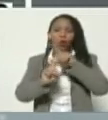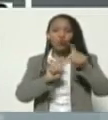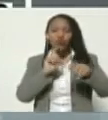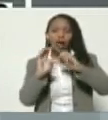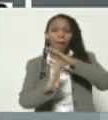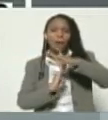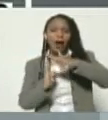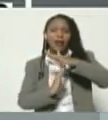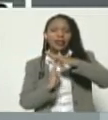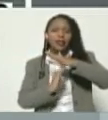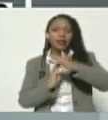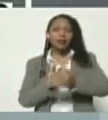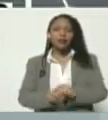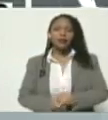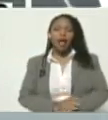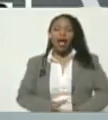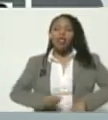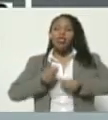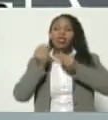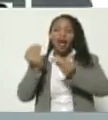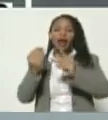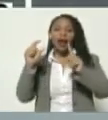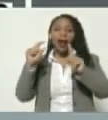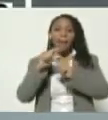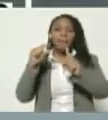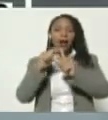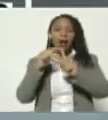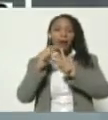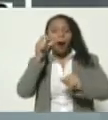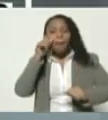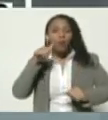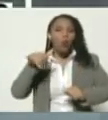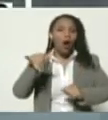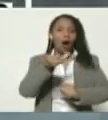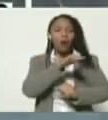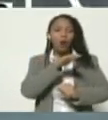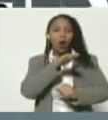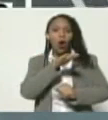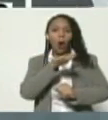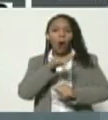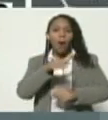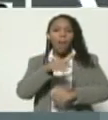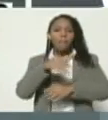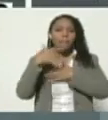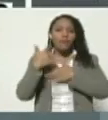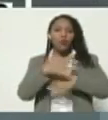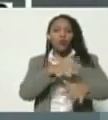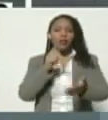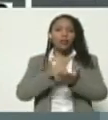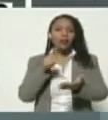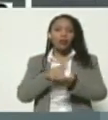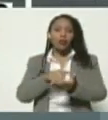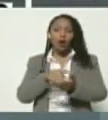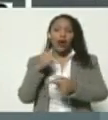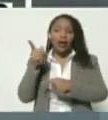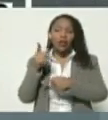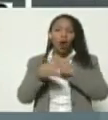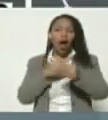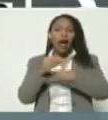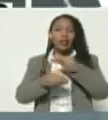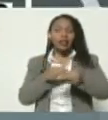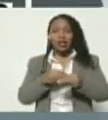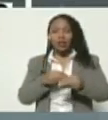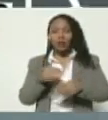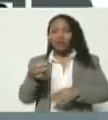bases, de darle la palabra al pueblo militante, ha sido todo